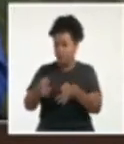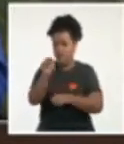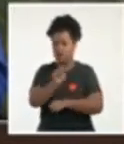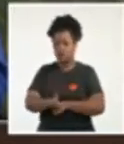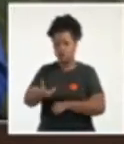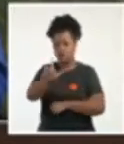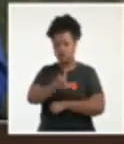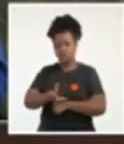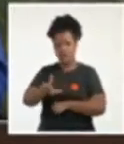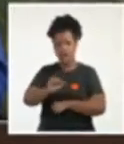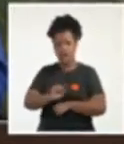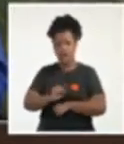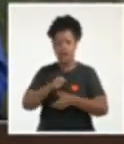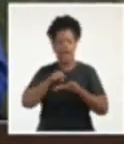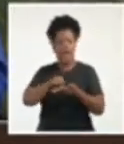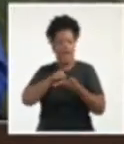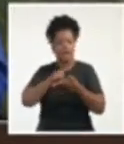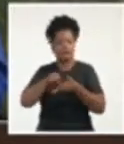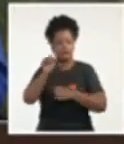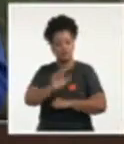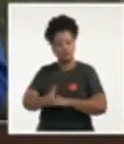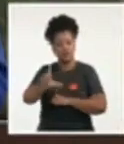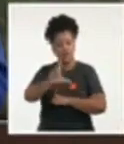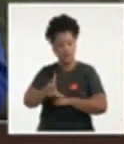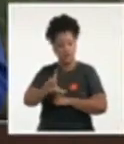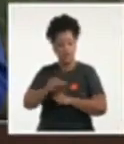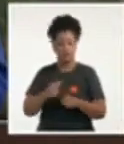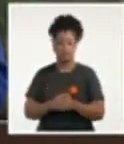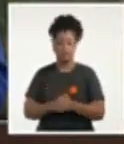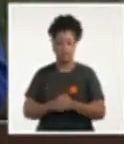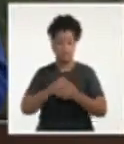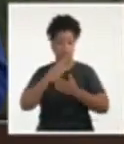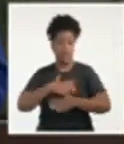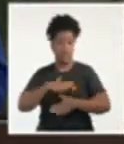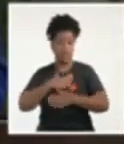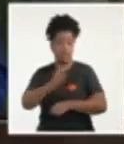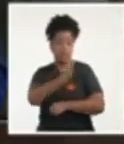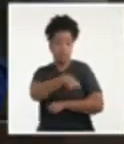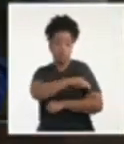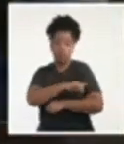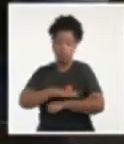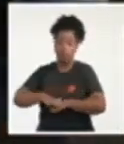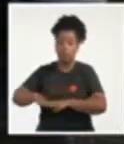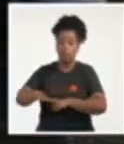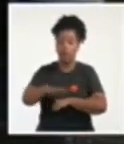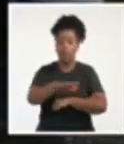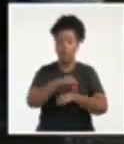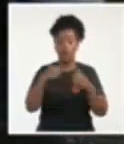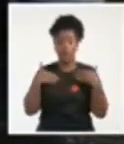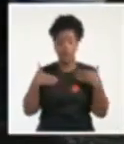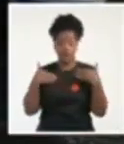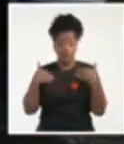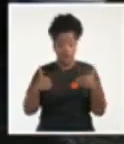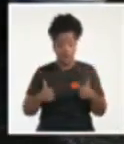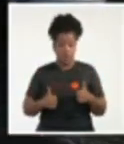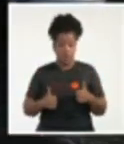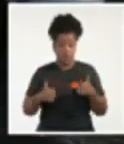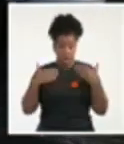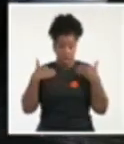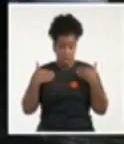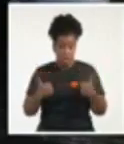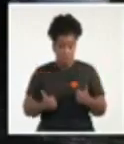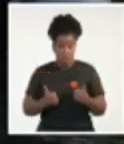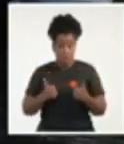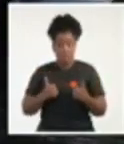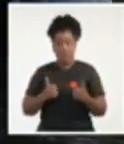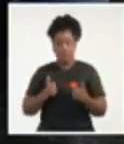en la asistencia social, en la tranquilidad ciudadana que todos los embajadores que vienen a nuestro